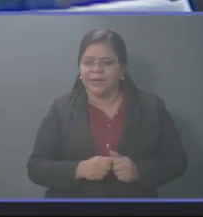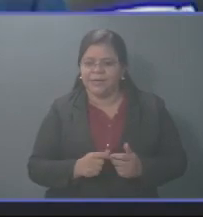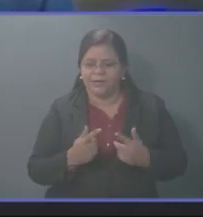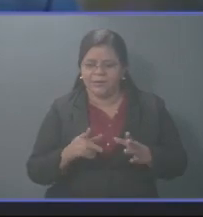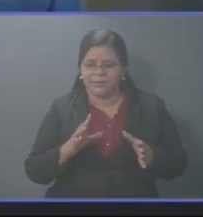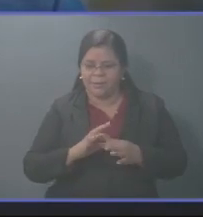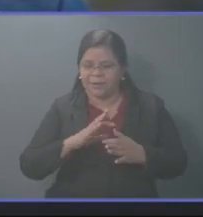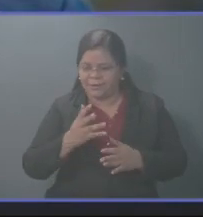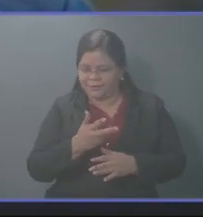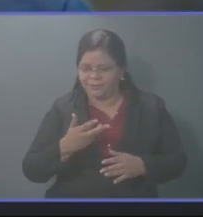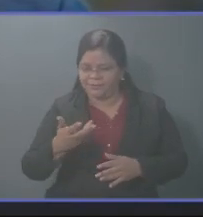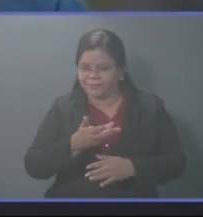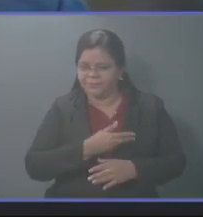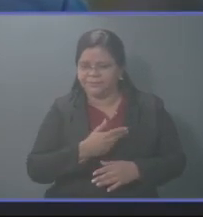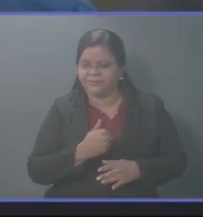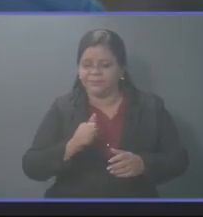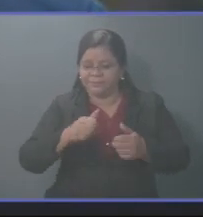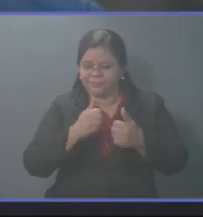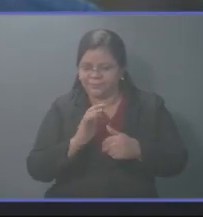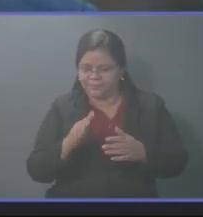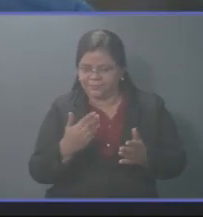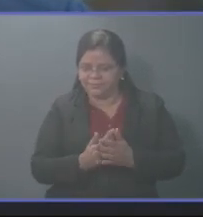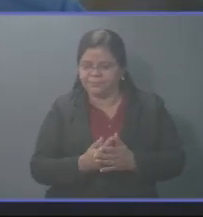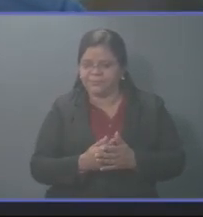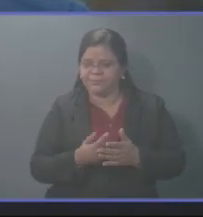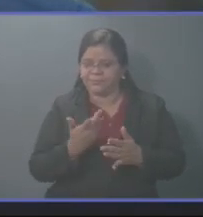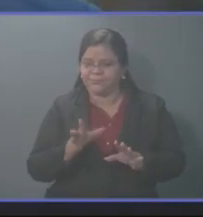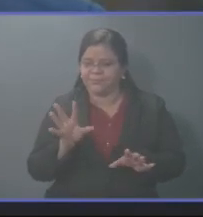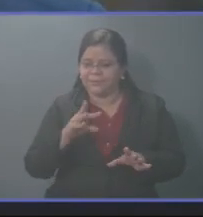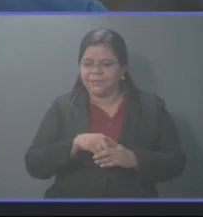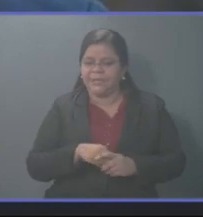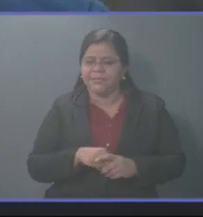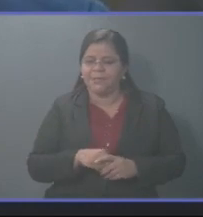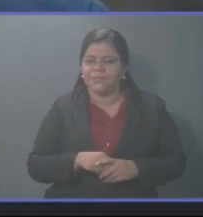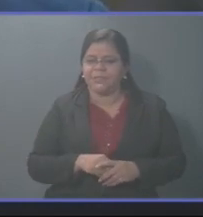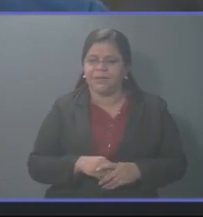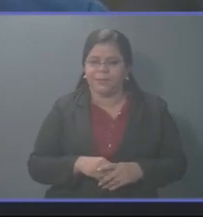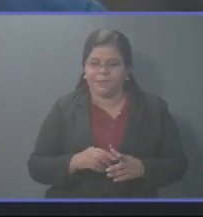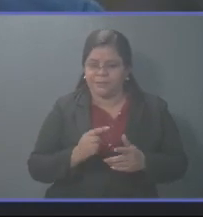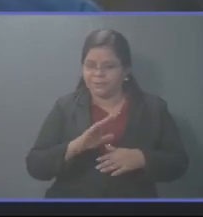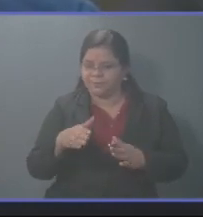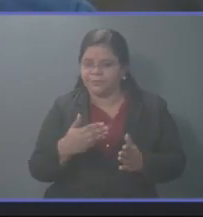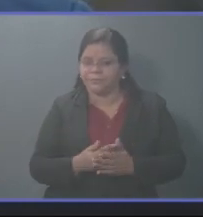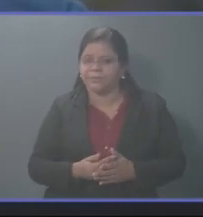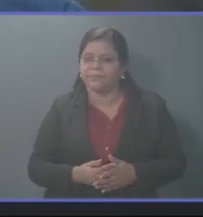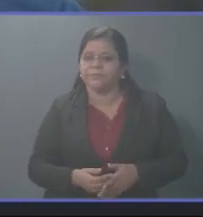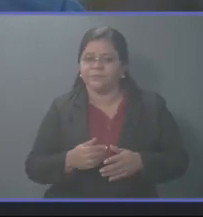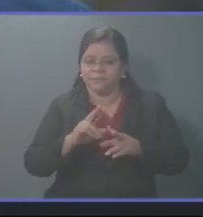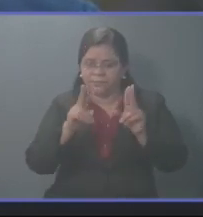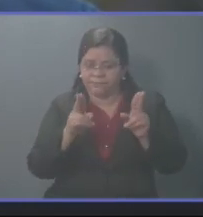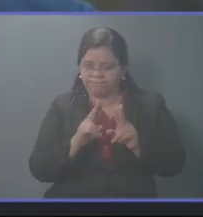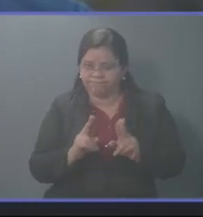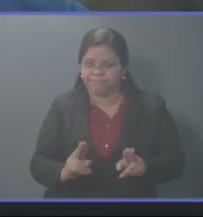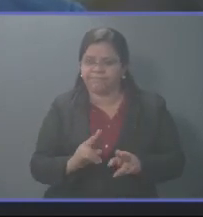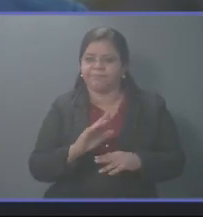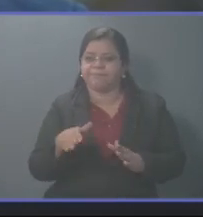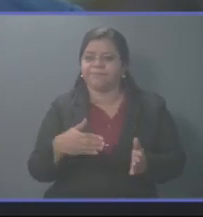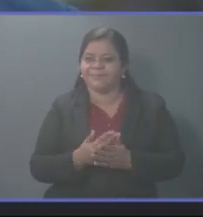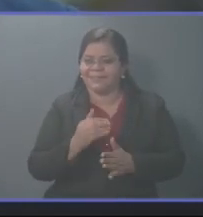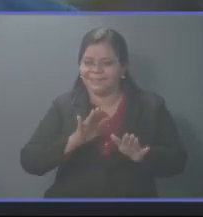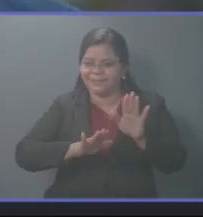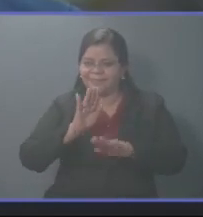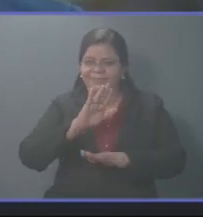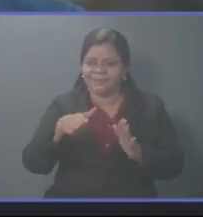ligas a las que se refiere el inciso anterior estarán integradas por los clubes que estén adscritas a las federaciones deportivas y que participen